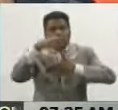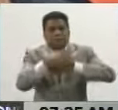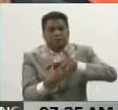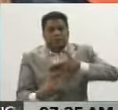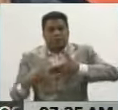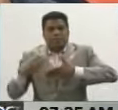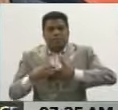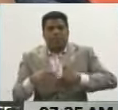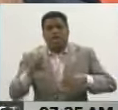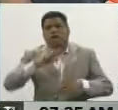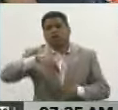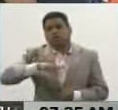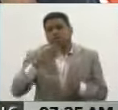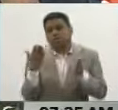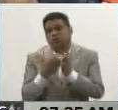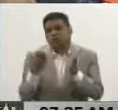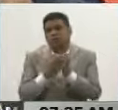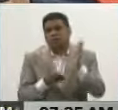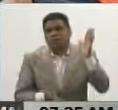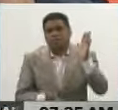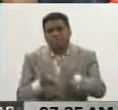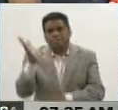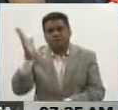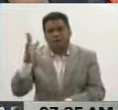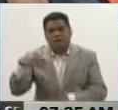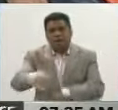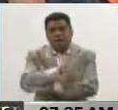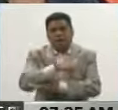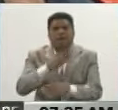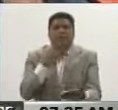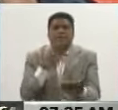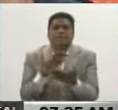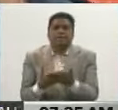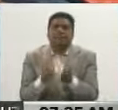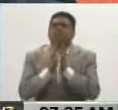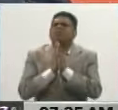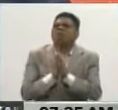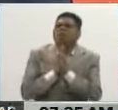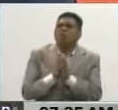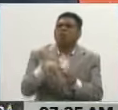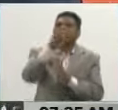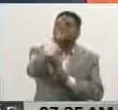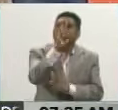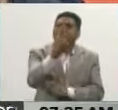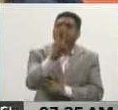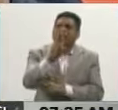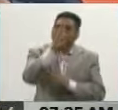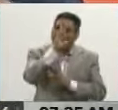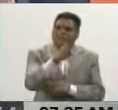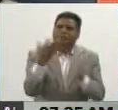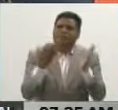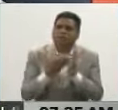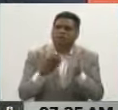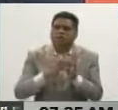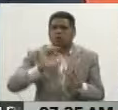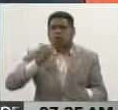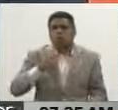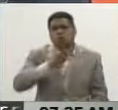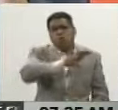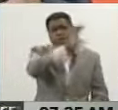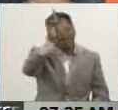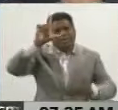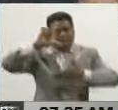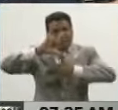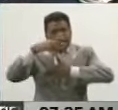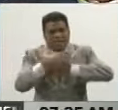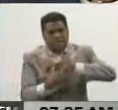los estudiantes tienen que ir a la calle para pedir que se respete su derecho a la educación. Otros países, incluso en América Latina,